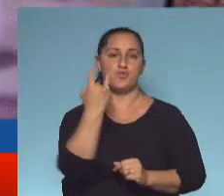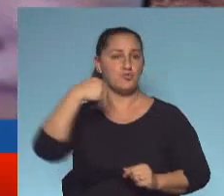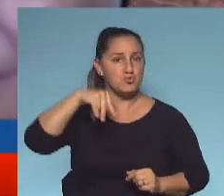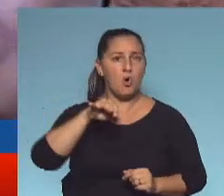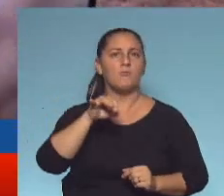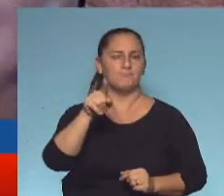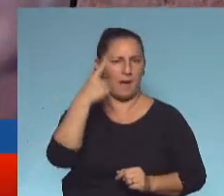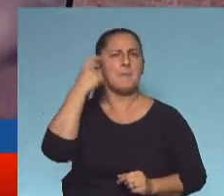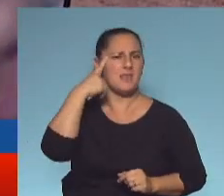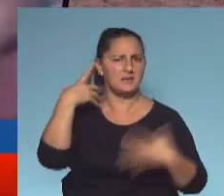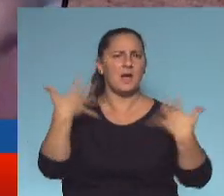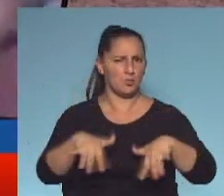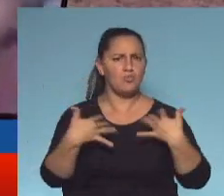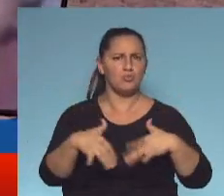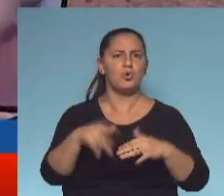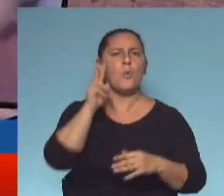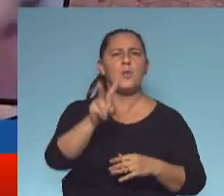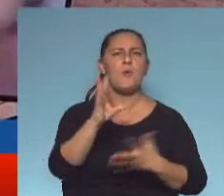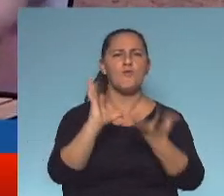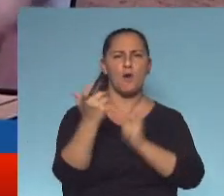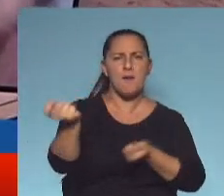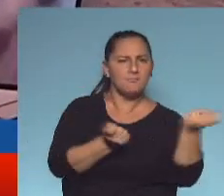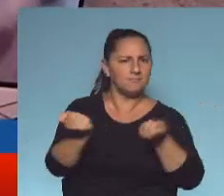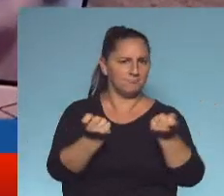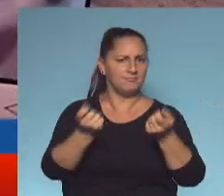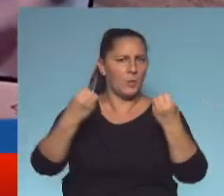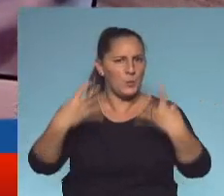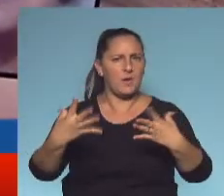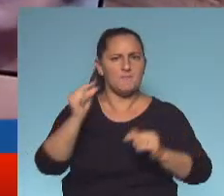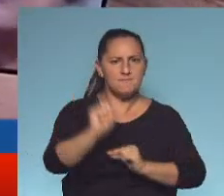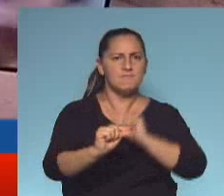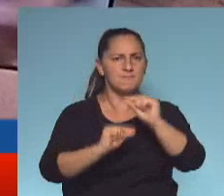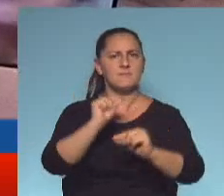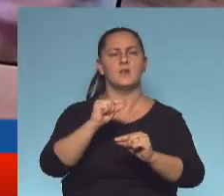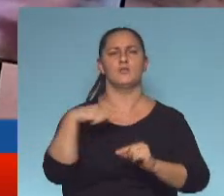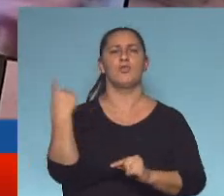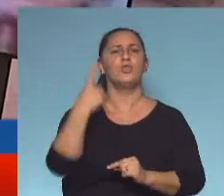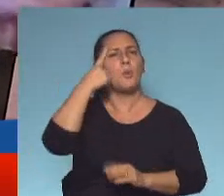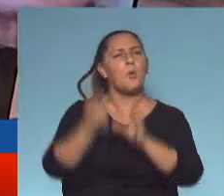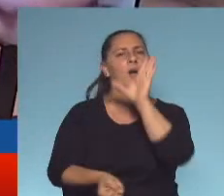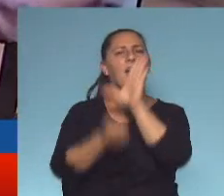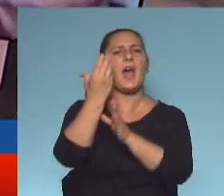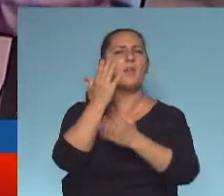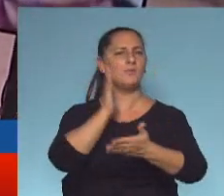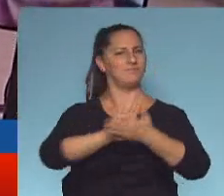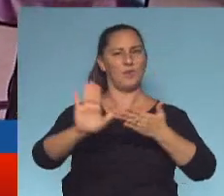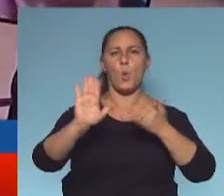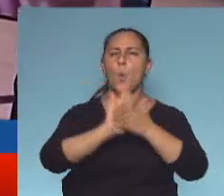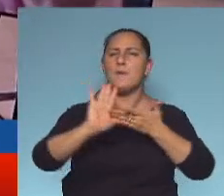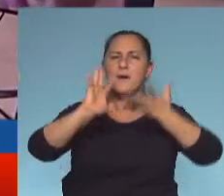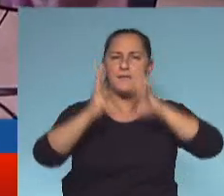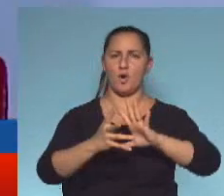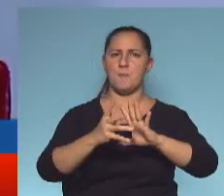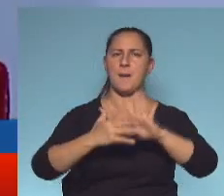muchos aprendizajes y demostró la capacidad de gestionar a escala. Debemos crear una iniciativa nueva de mayor